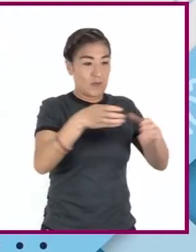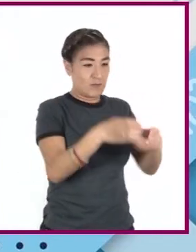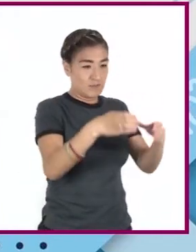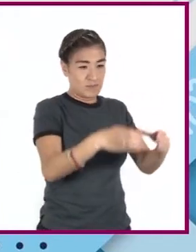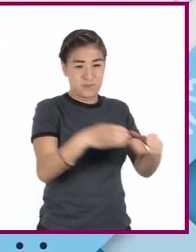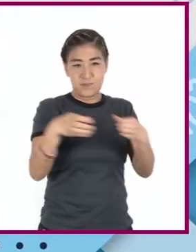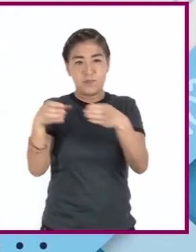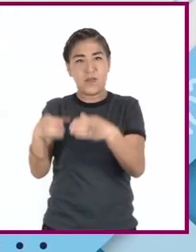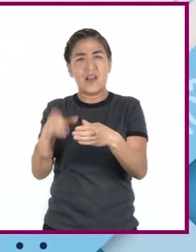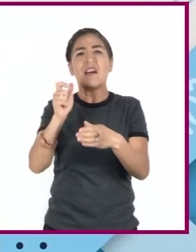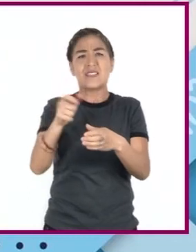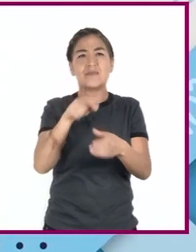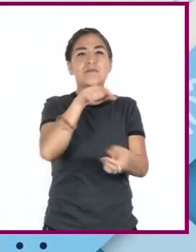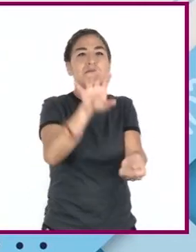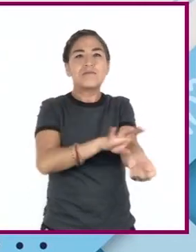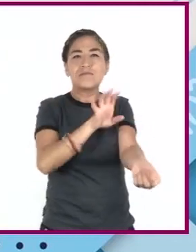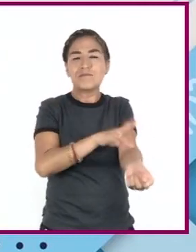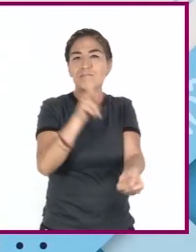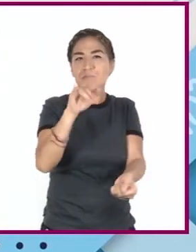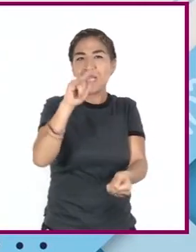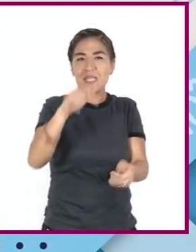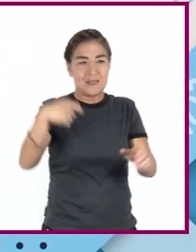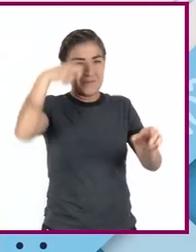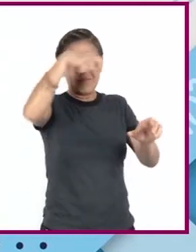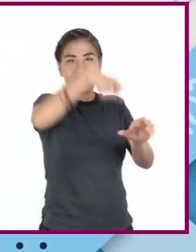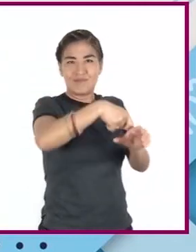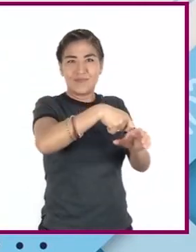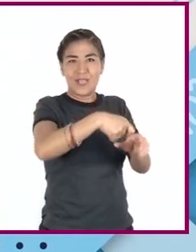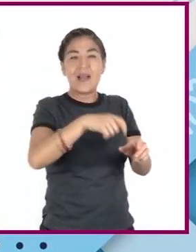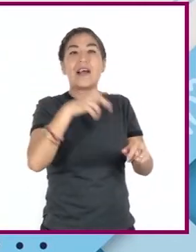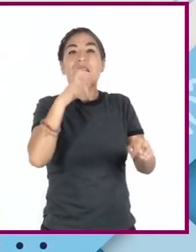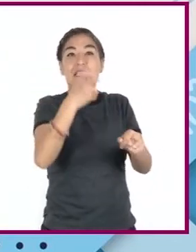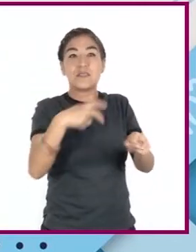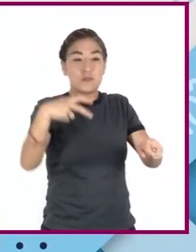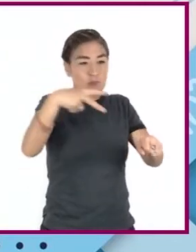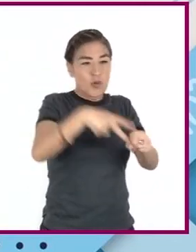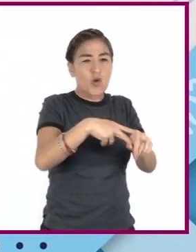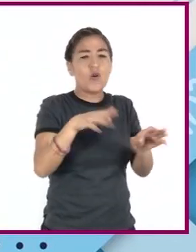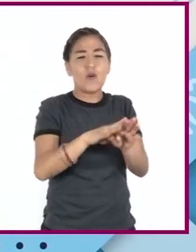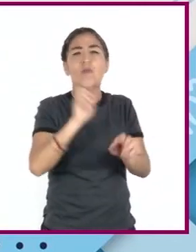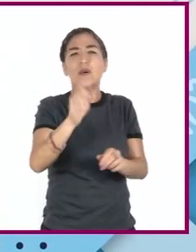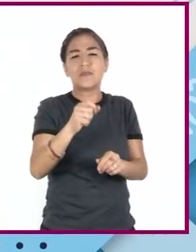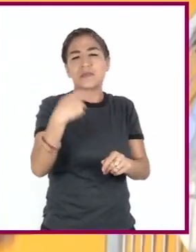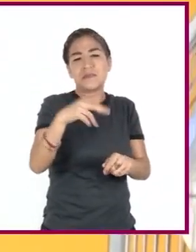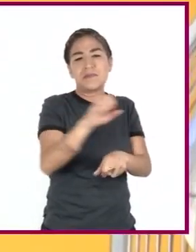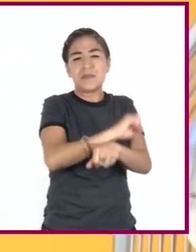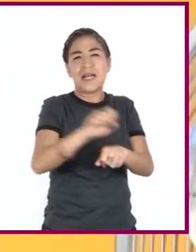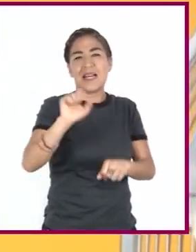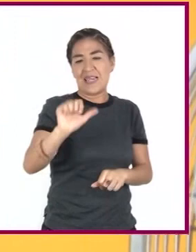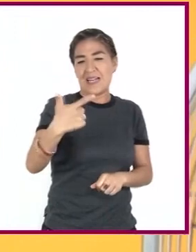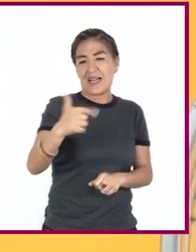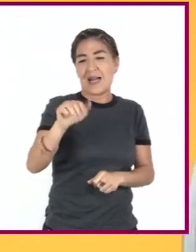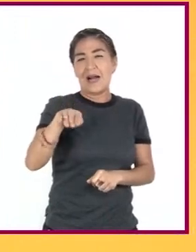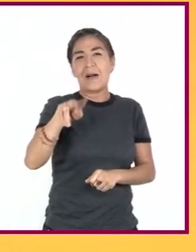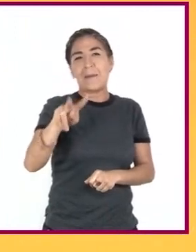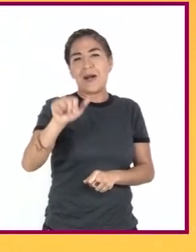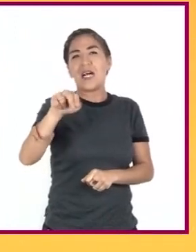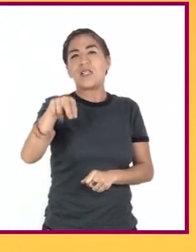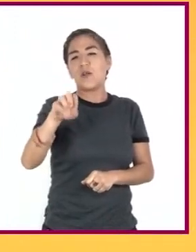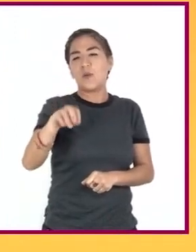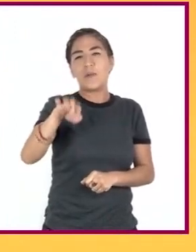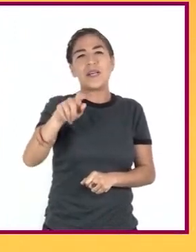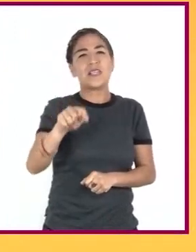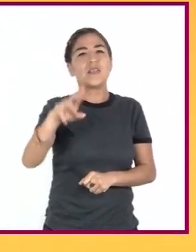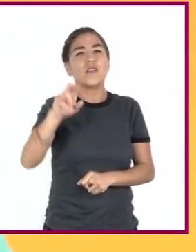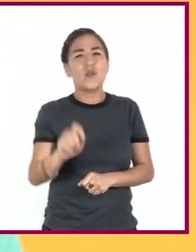estaba conectada a una pila, mientras que la otra a un galvanómetro muy sensible. El